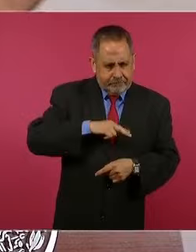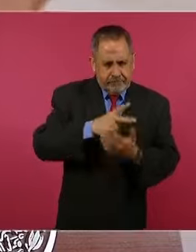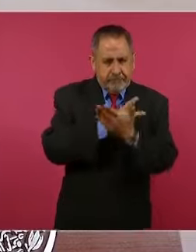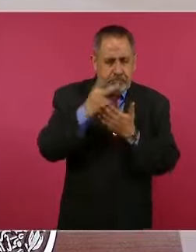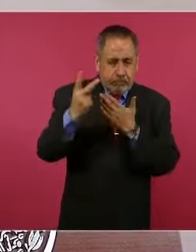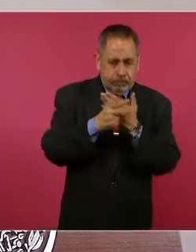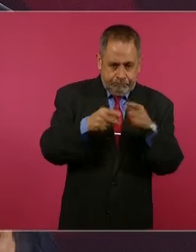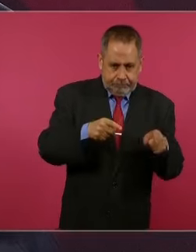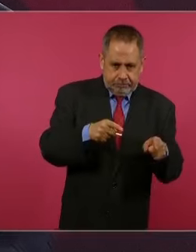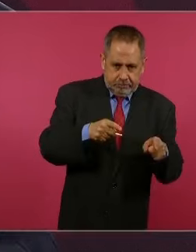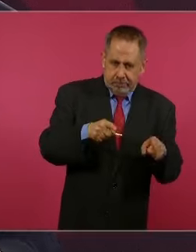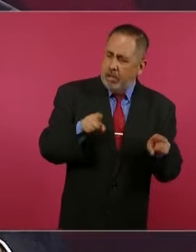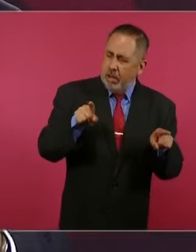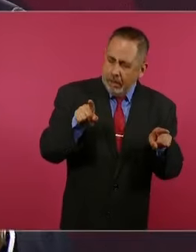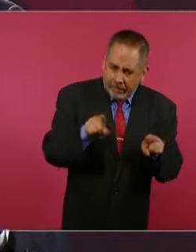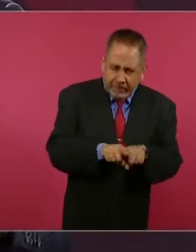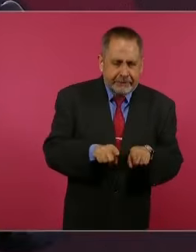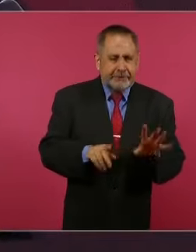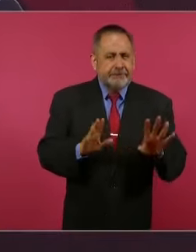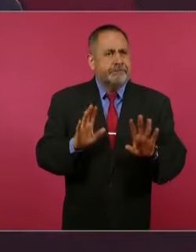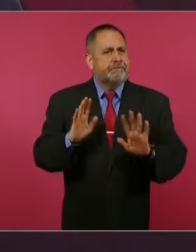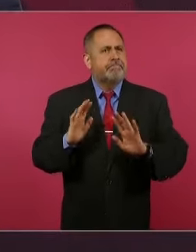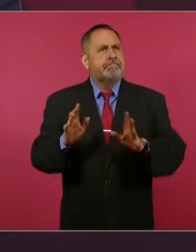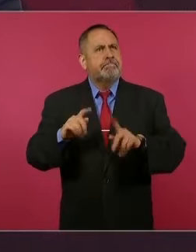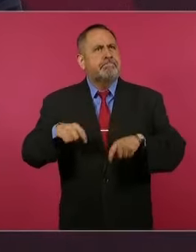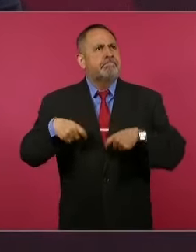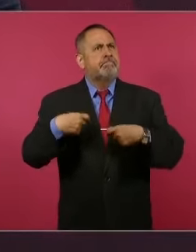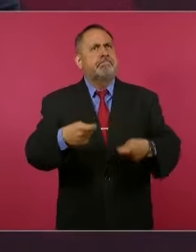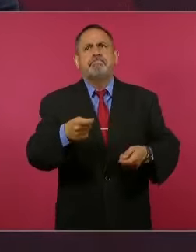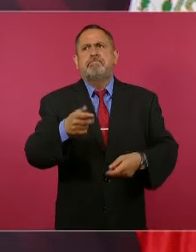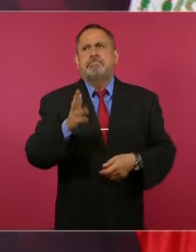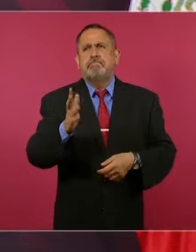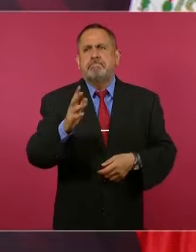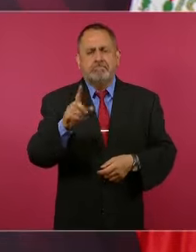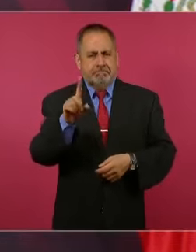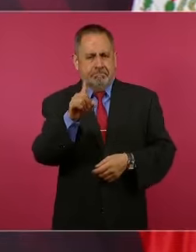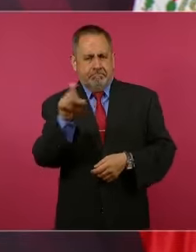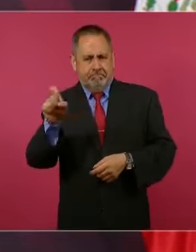ya llevamos entregados